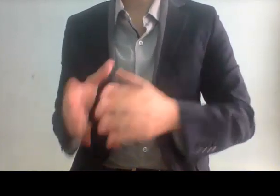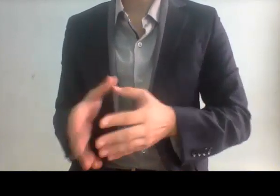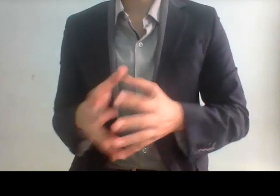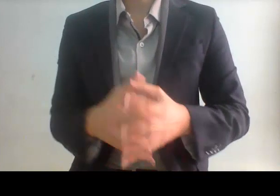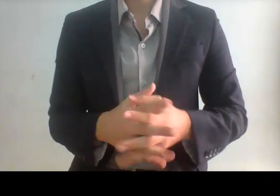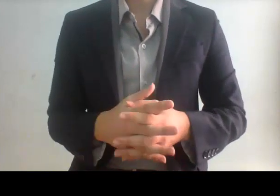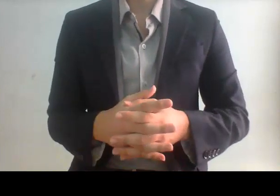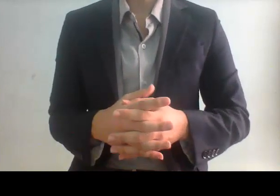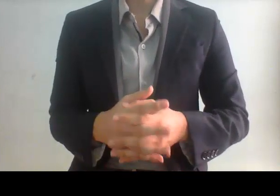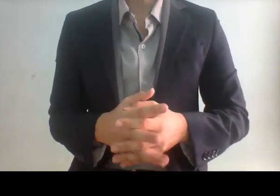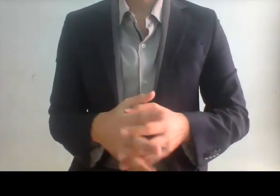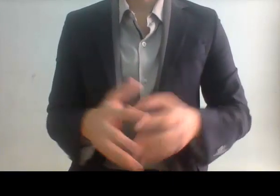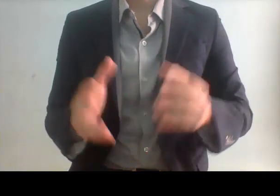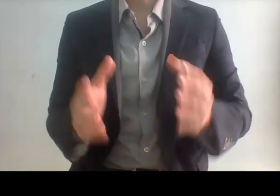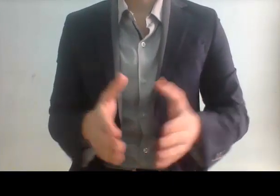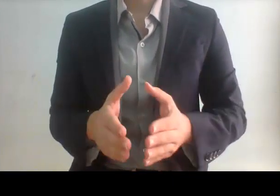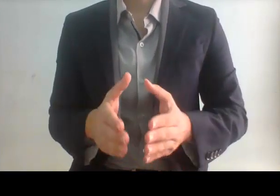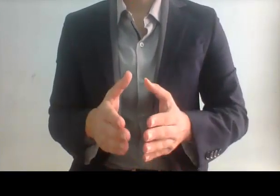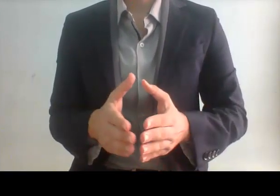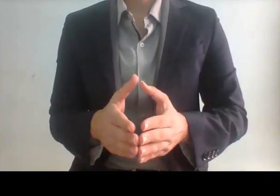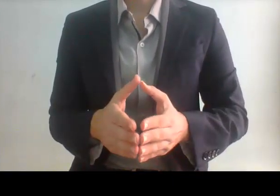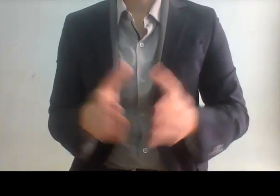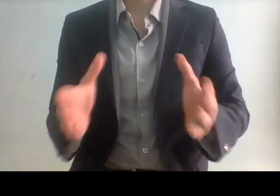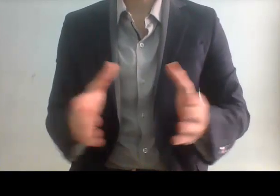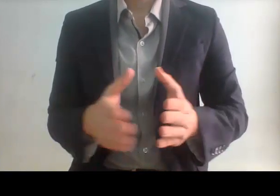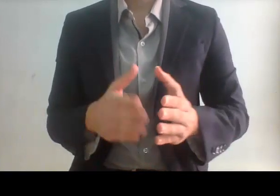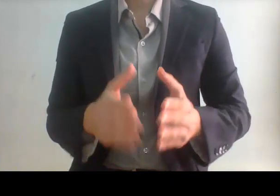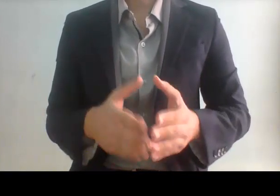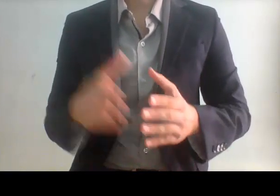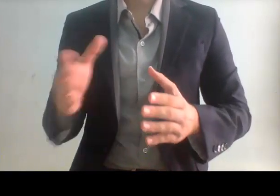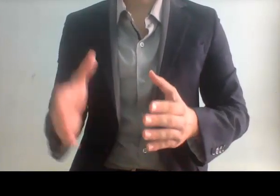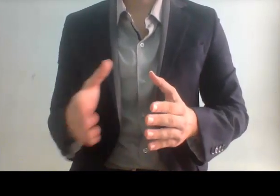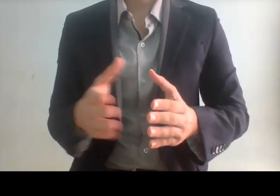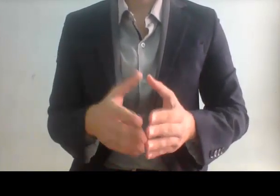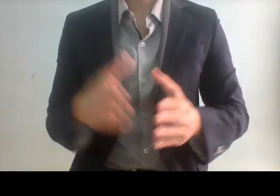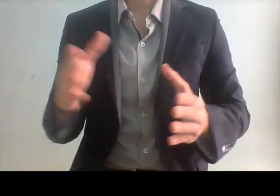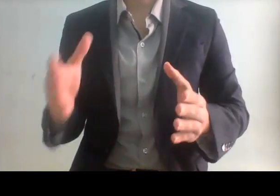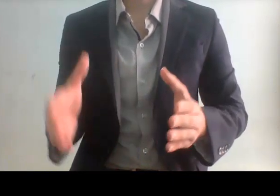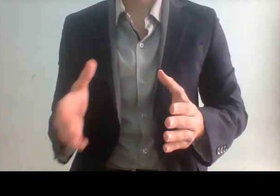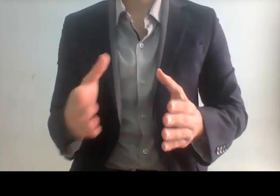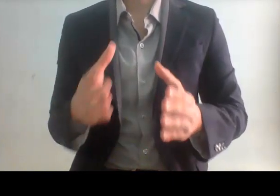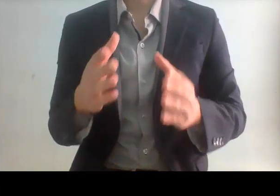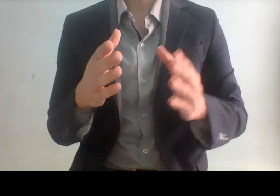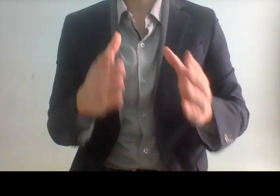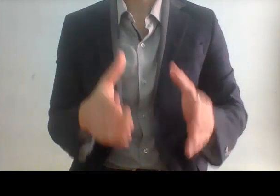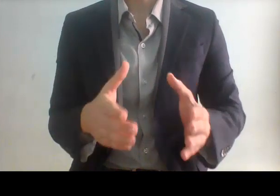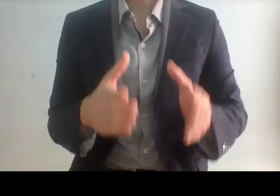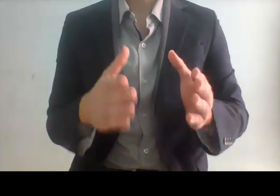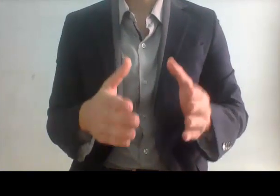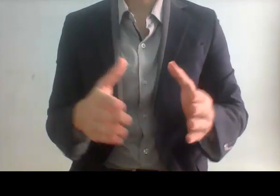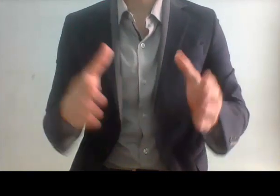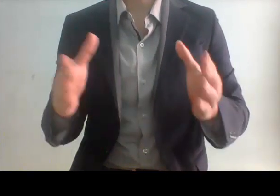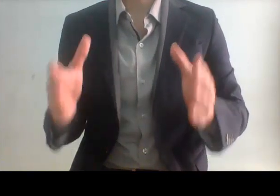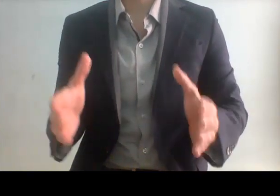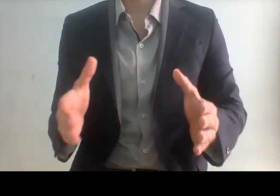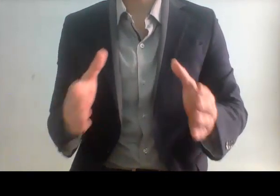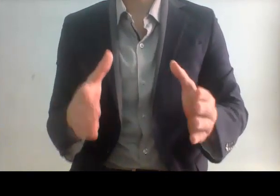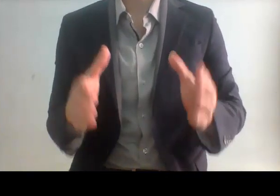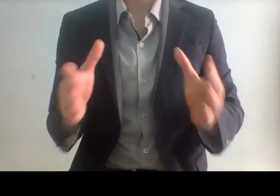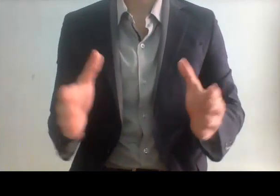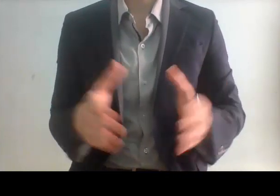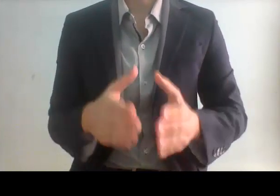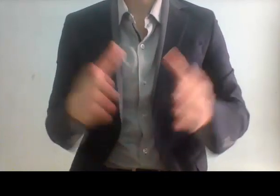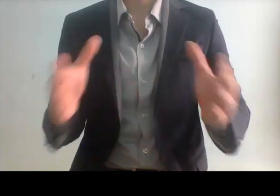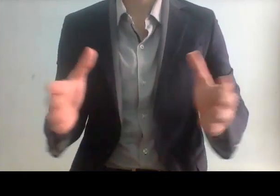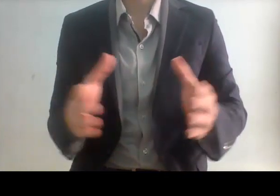sino que como se menciona en esta nota, la misma UIF inició un proceso de investigación y análisis para determinar si existían irregularidades de